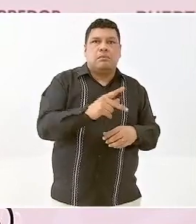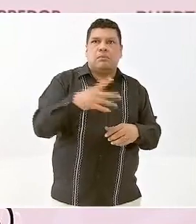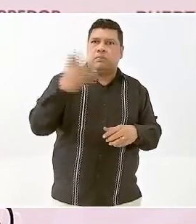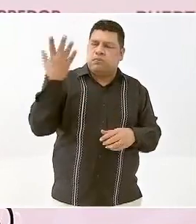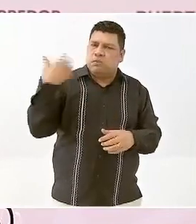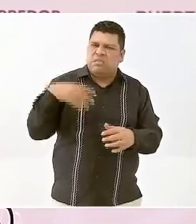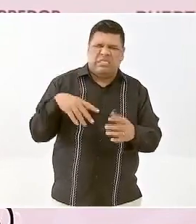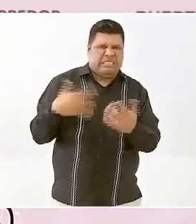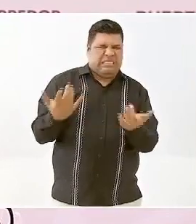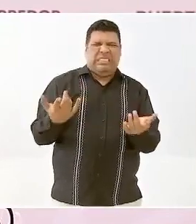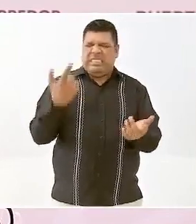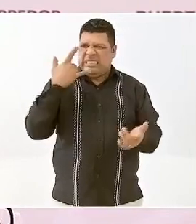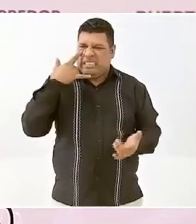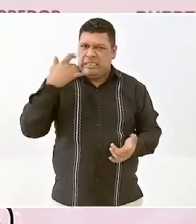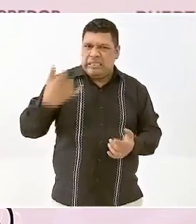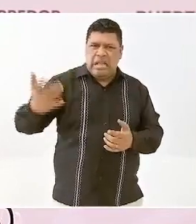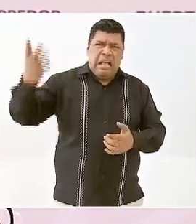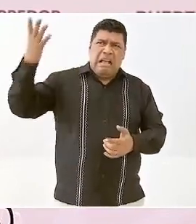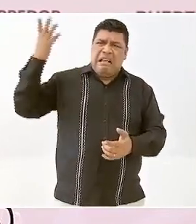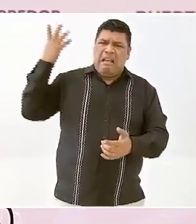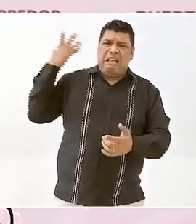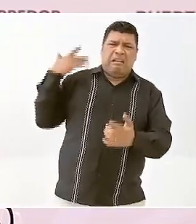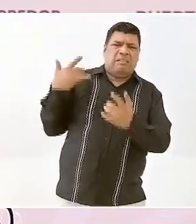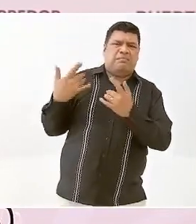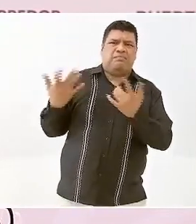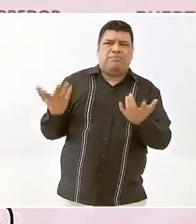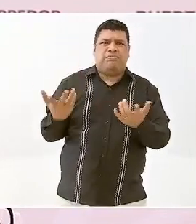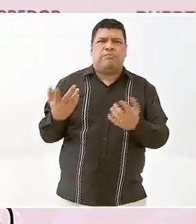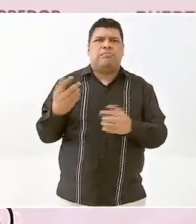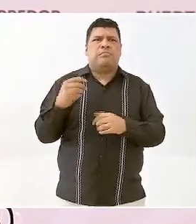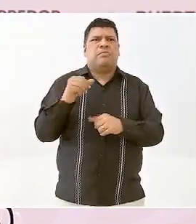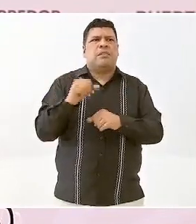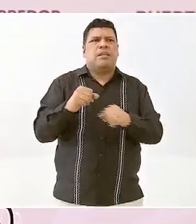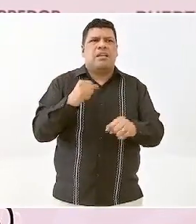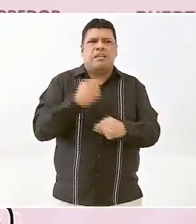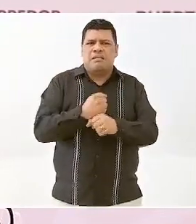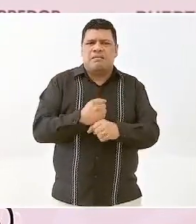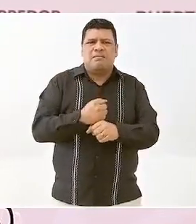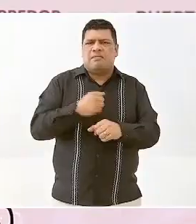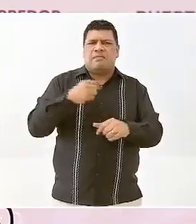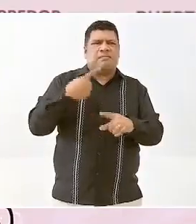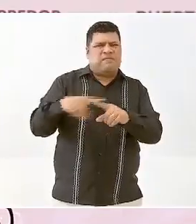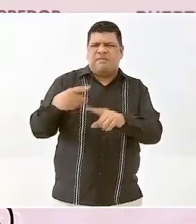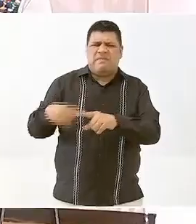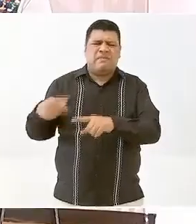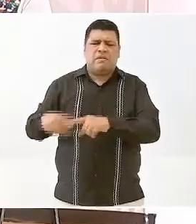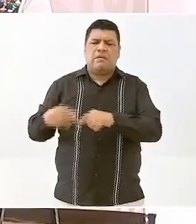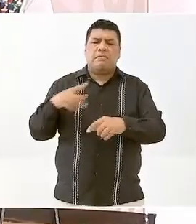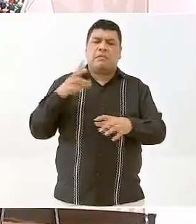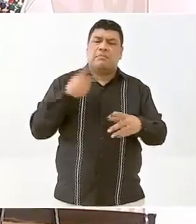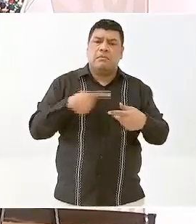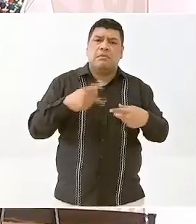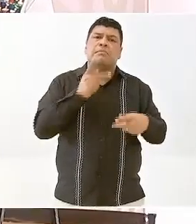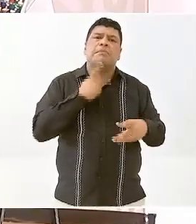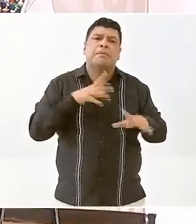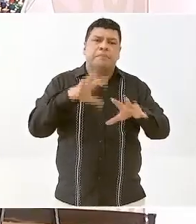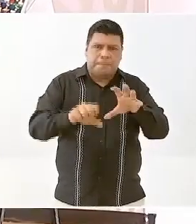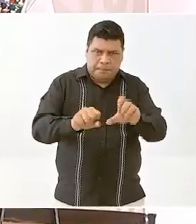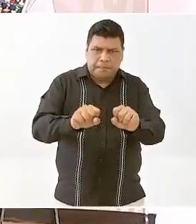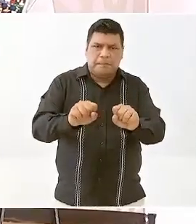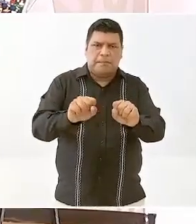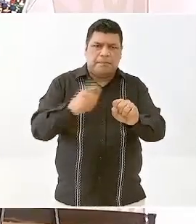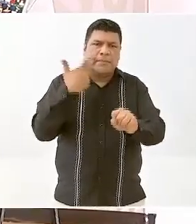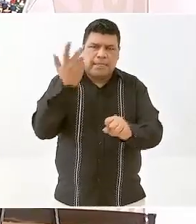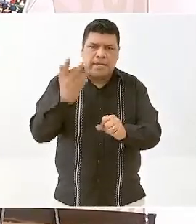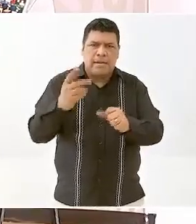historia se había hecho, en la historia después de la expropiación petrolera. Entonces, lo que querían eran